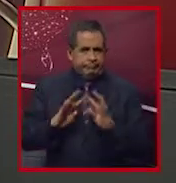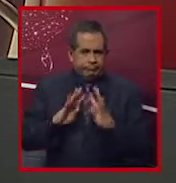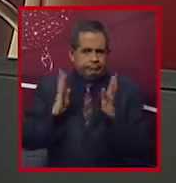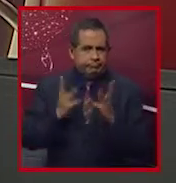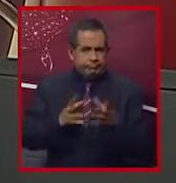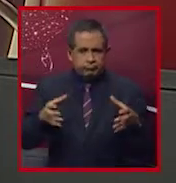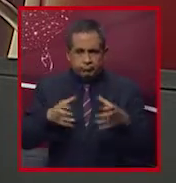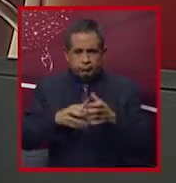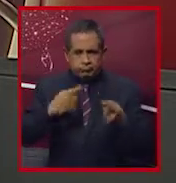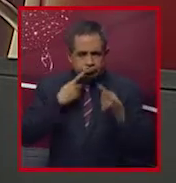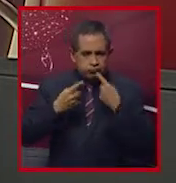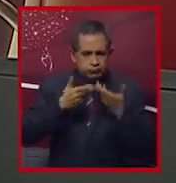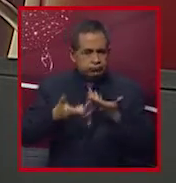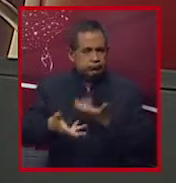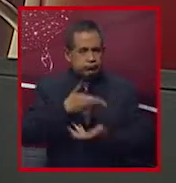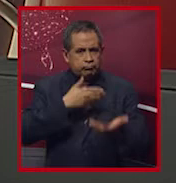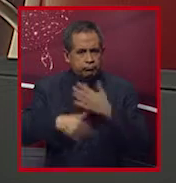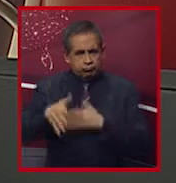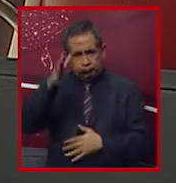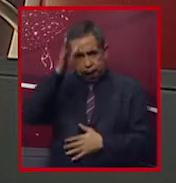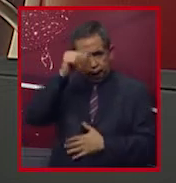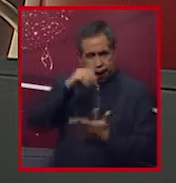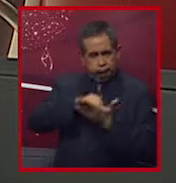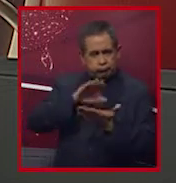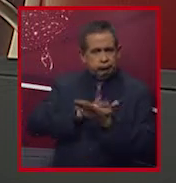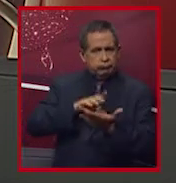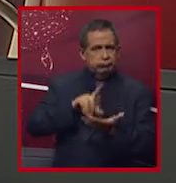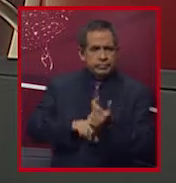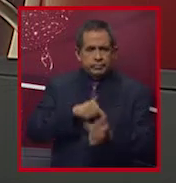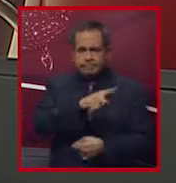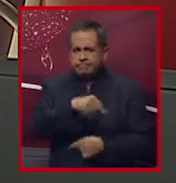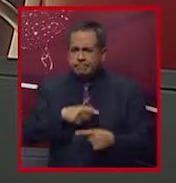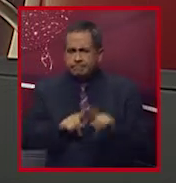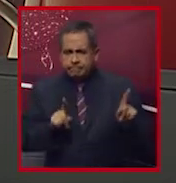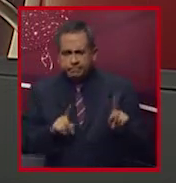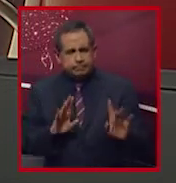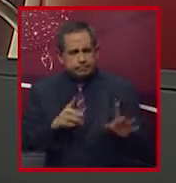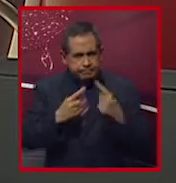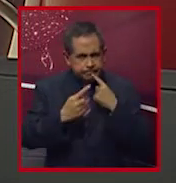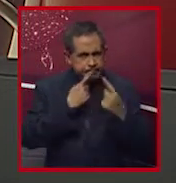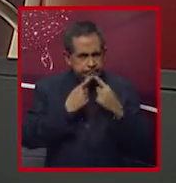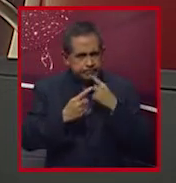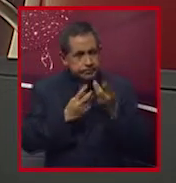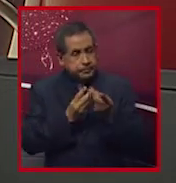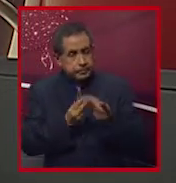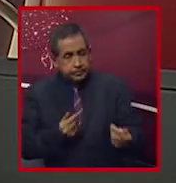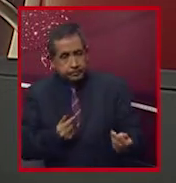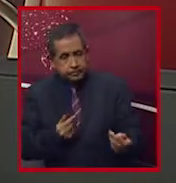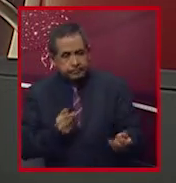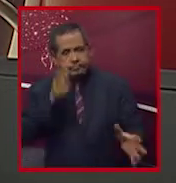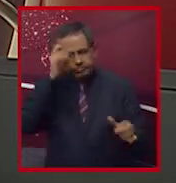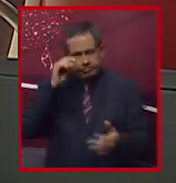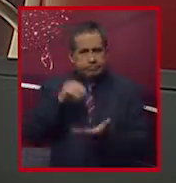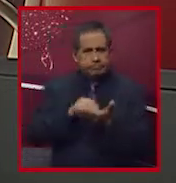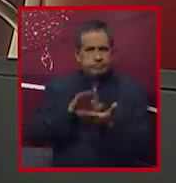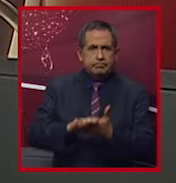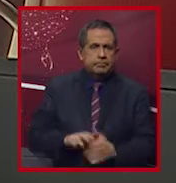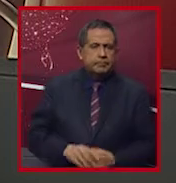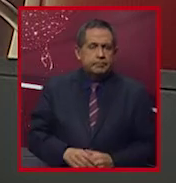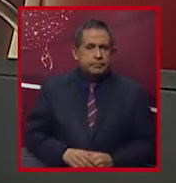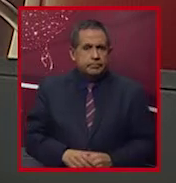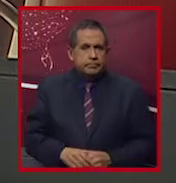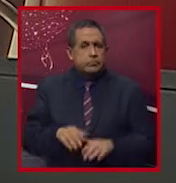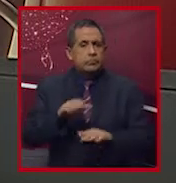de activar mecanismos de diplomacia parlamentaria y solucionar diferendos entre los ejecutivos de los países. Bueno, sobre este asunto de